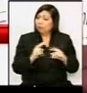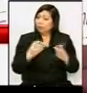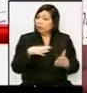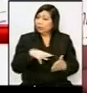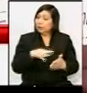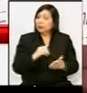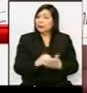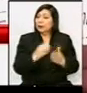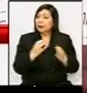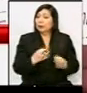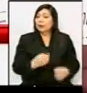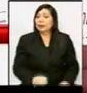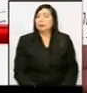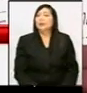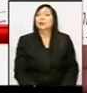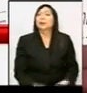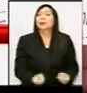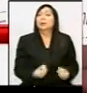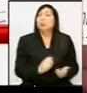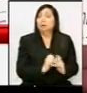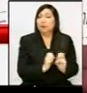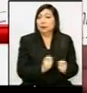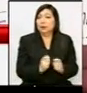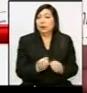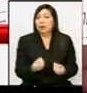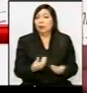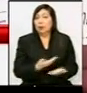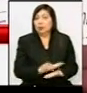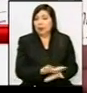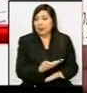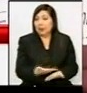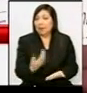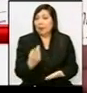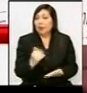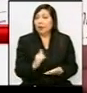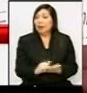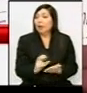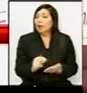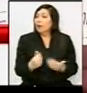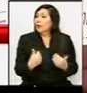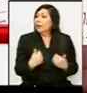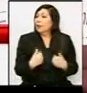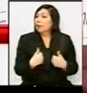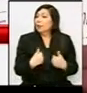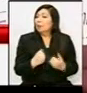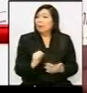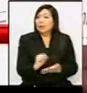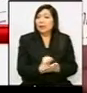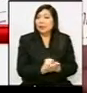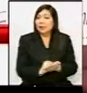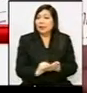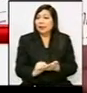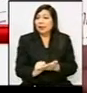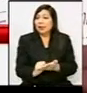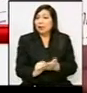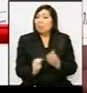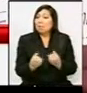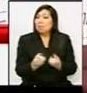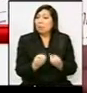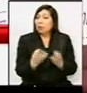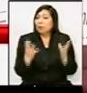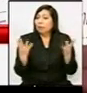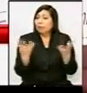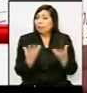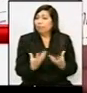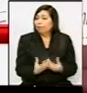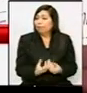saber realmente cómo está distribuida el agua y cómo se va a distribuir, para que no tengamos esos sistemas bastante oscuros